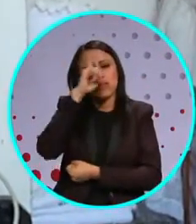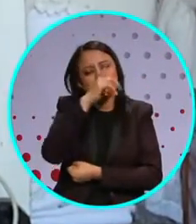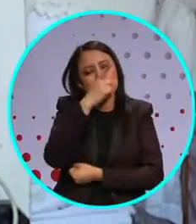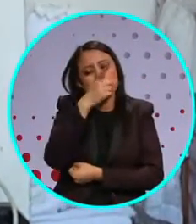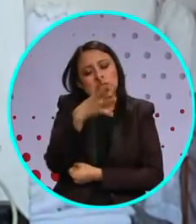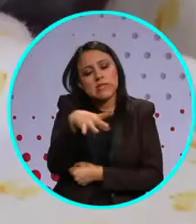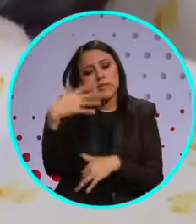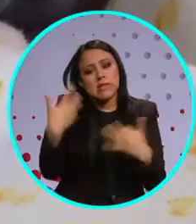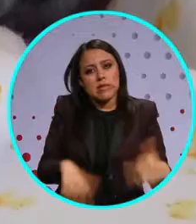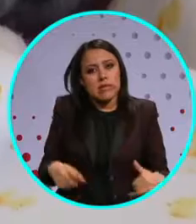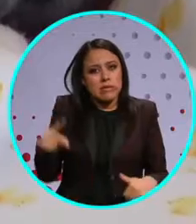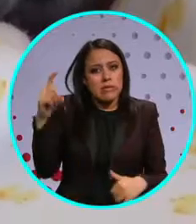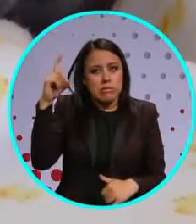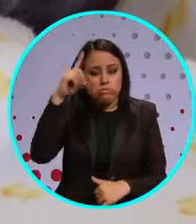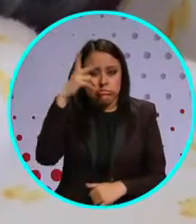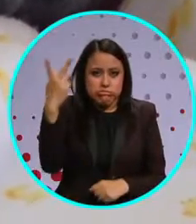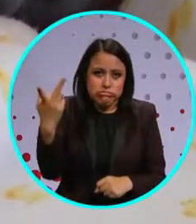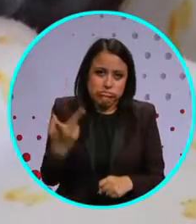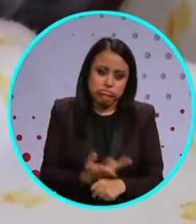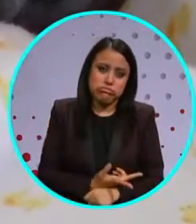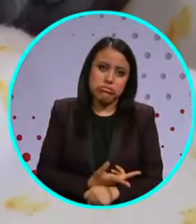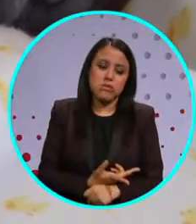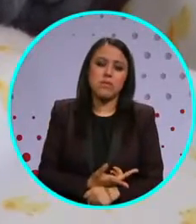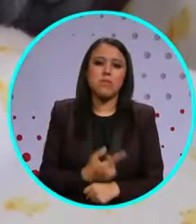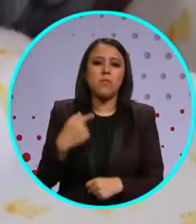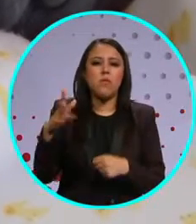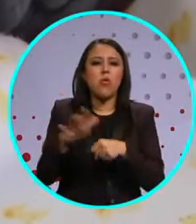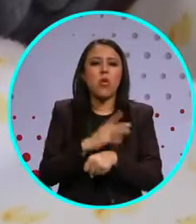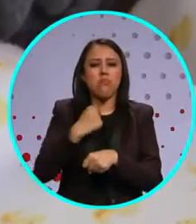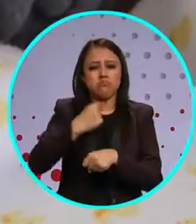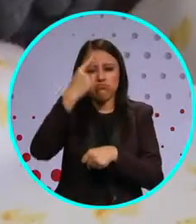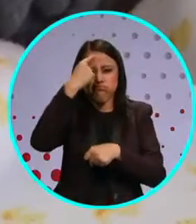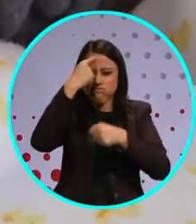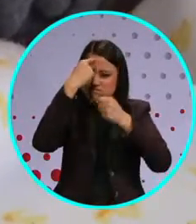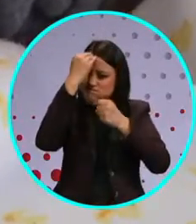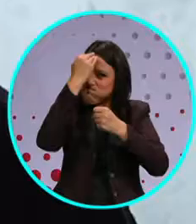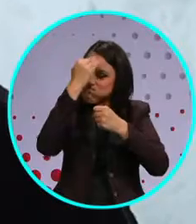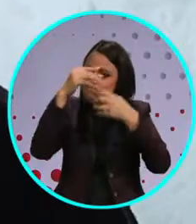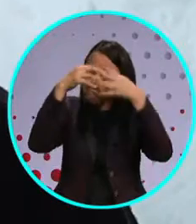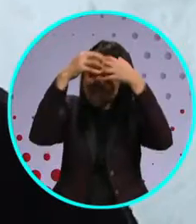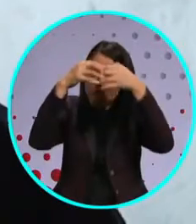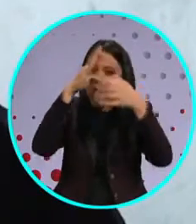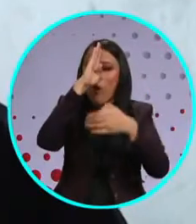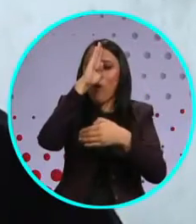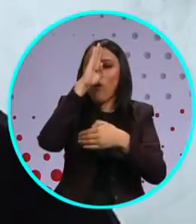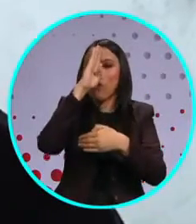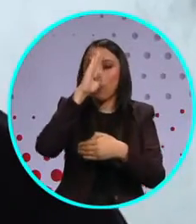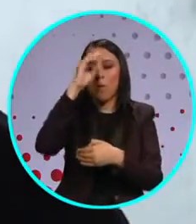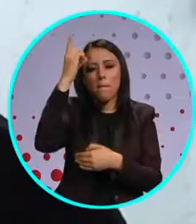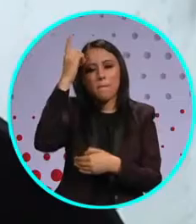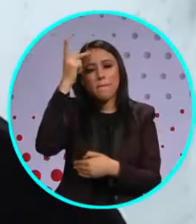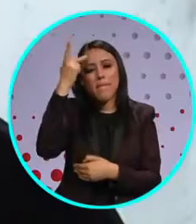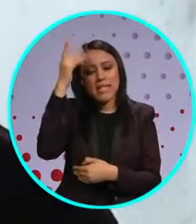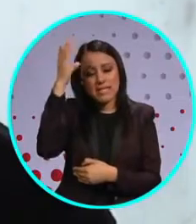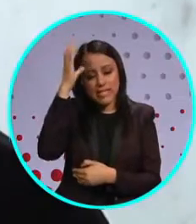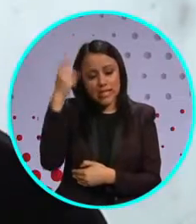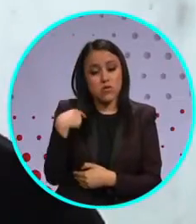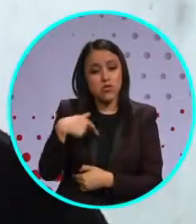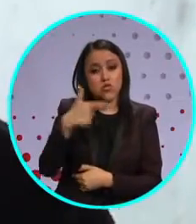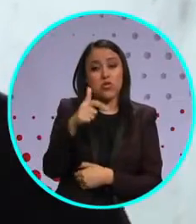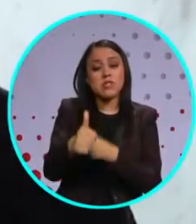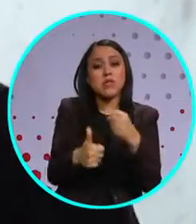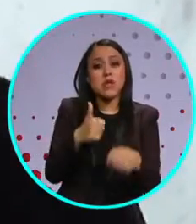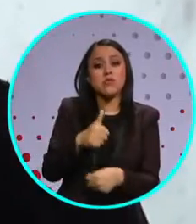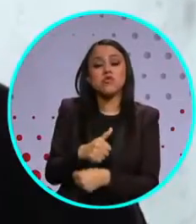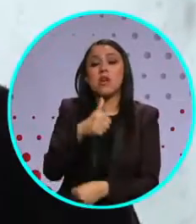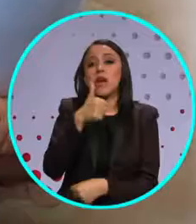tendría que enfrentar a muchas complicaciones derivadas del derrame, dejándole como secuela una parálisis cerebral. Después de 12 años, los abuelitos